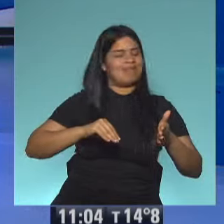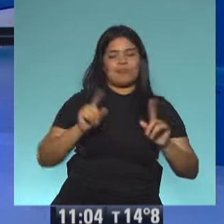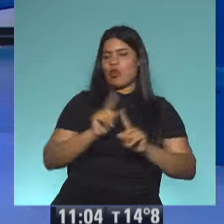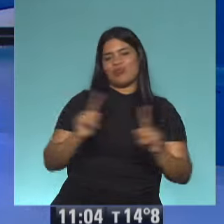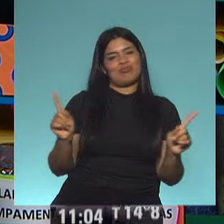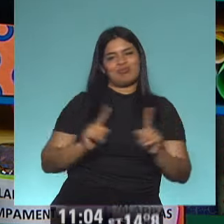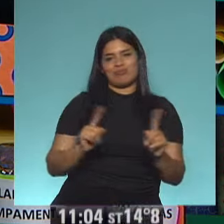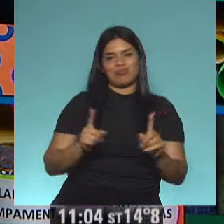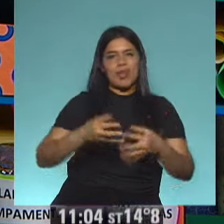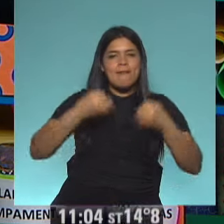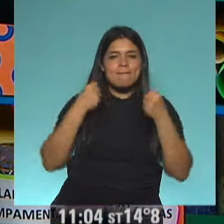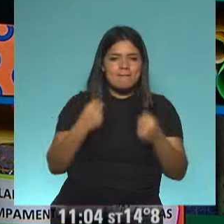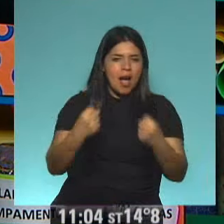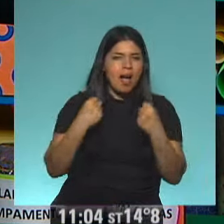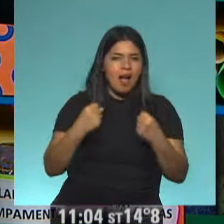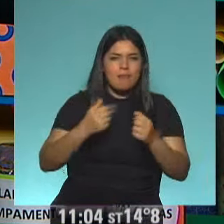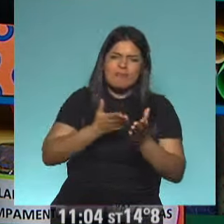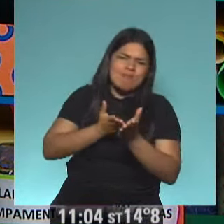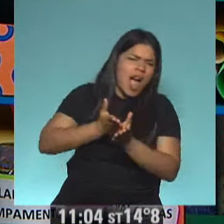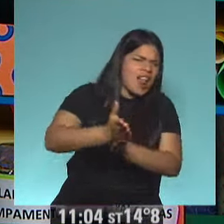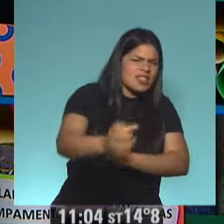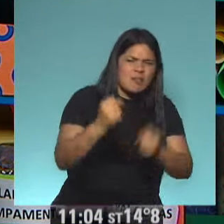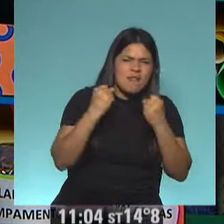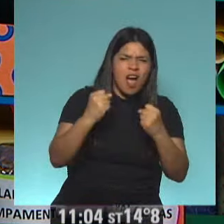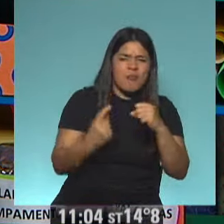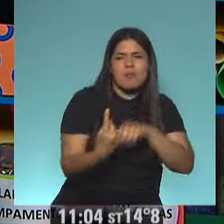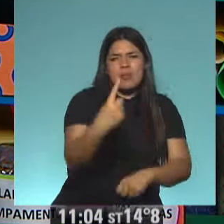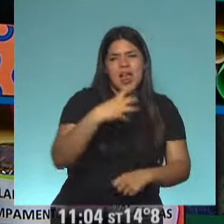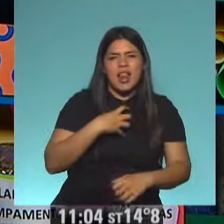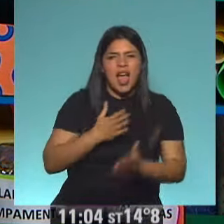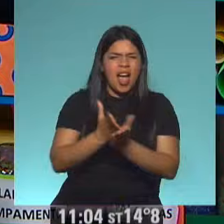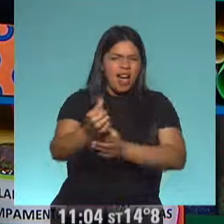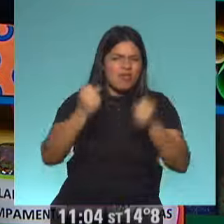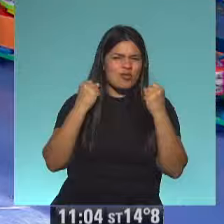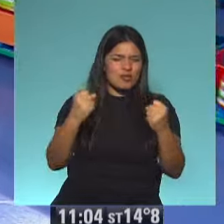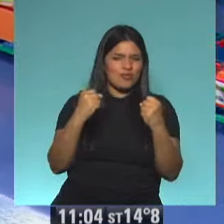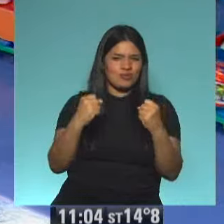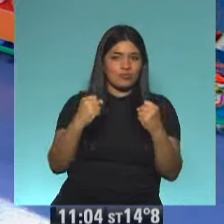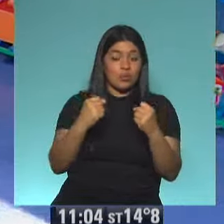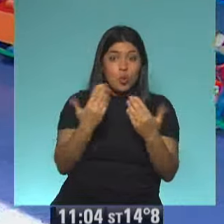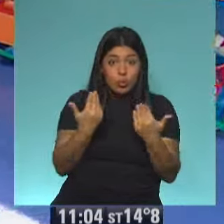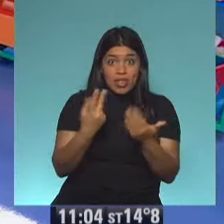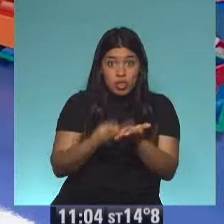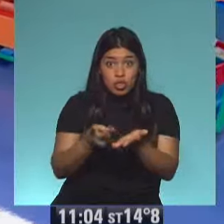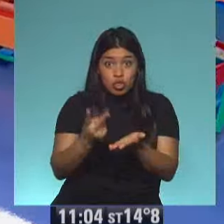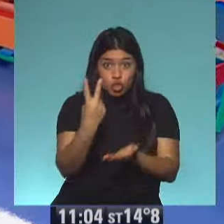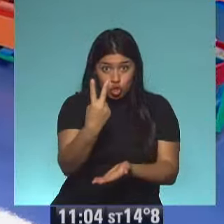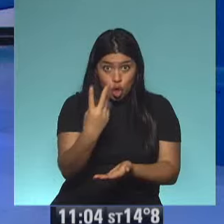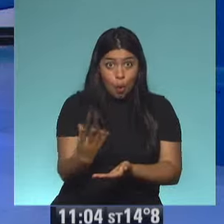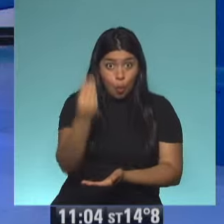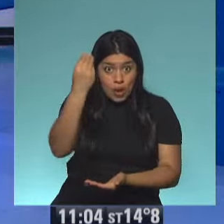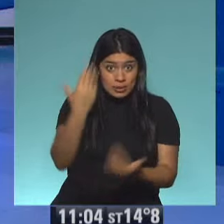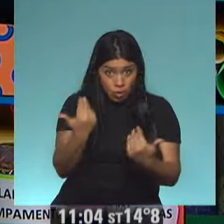Y aguante para siempre primer grado. Podemos decir dos veces y que aguante para siempre primer grado. Y